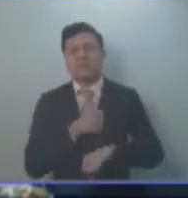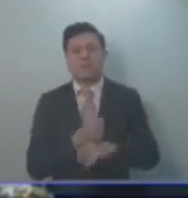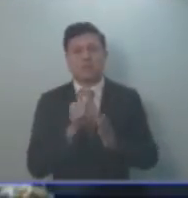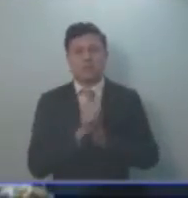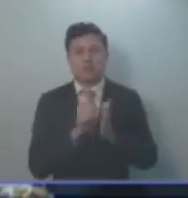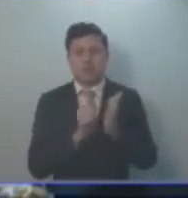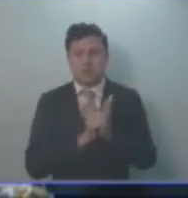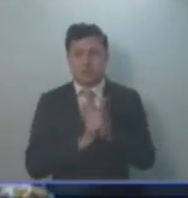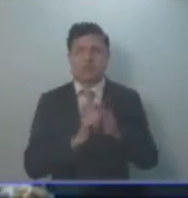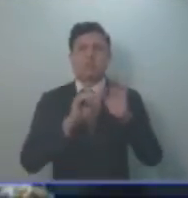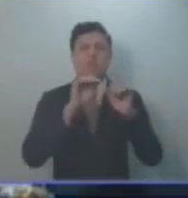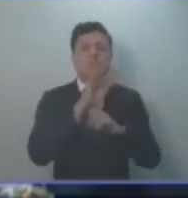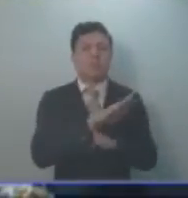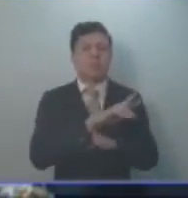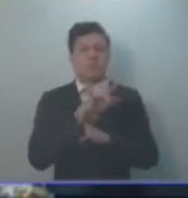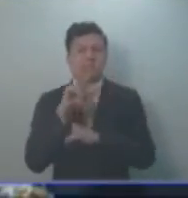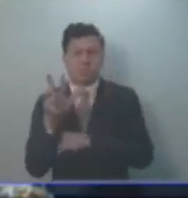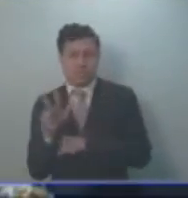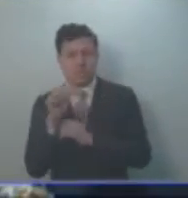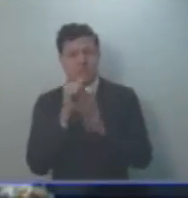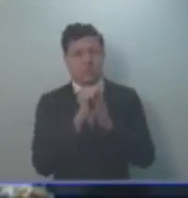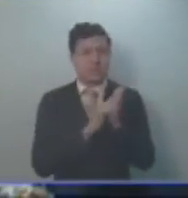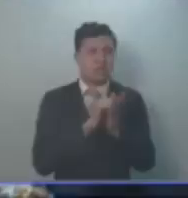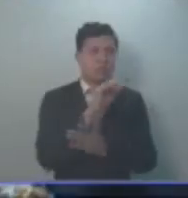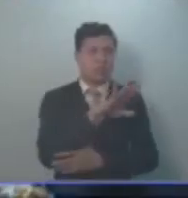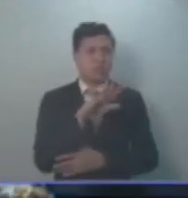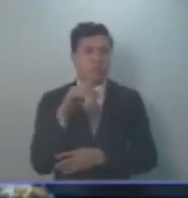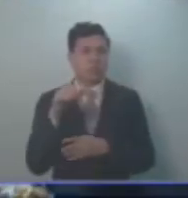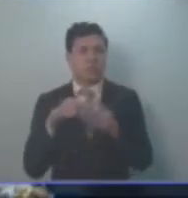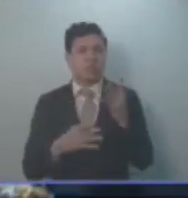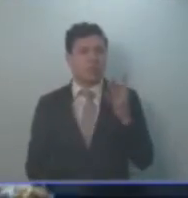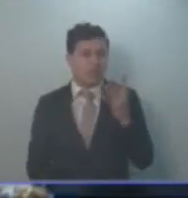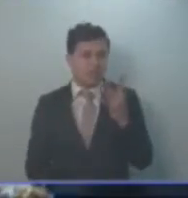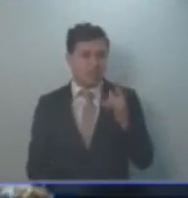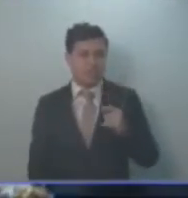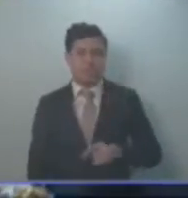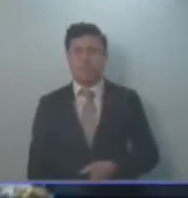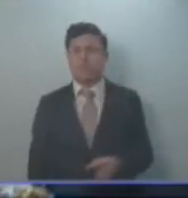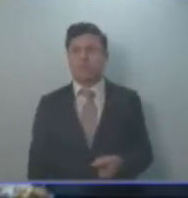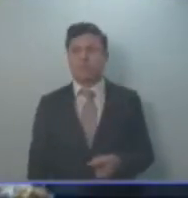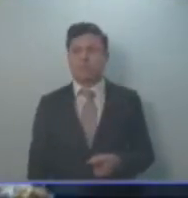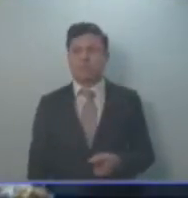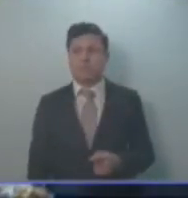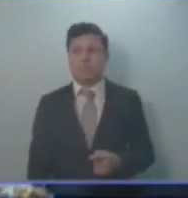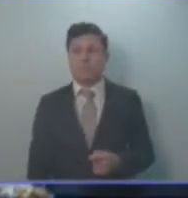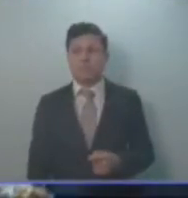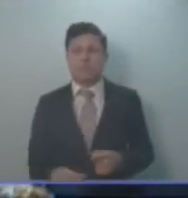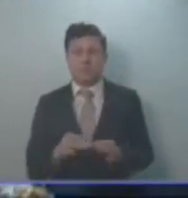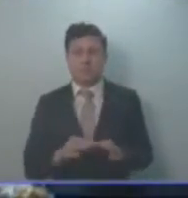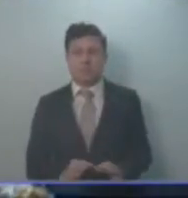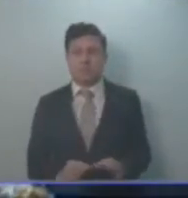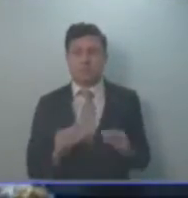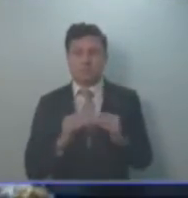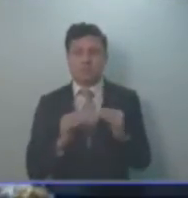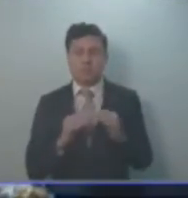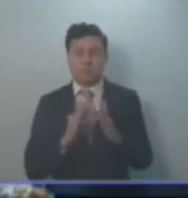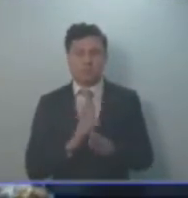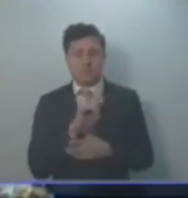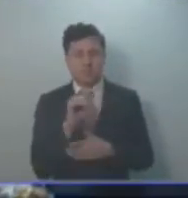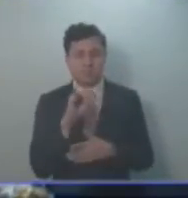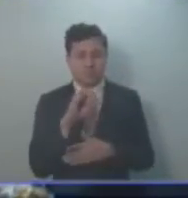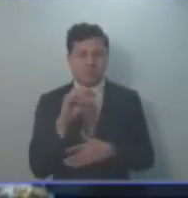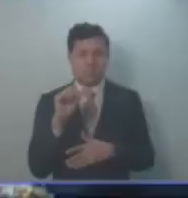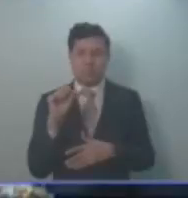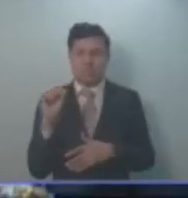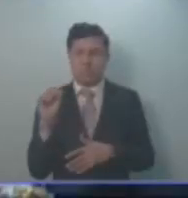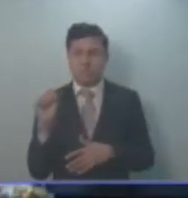artículos 53 y 54 de esta ley. En estos casos, el Instituto Salvadoreño del